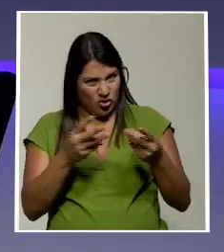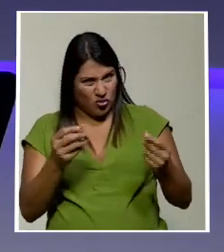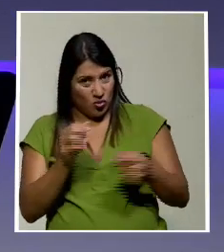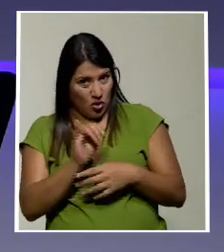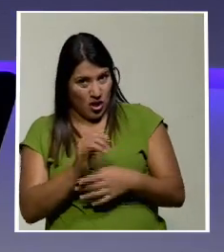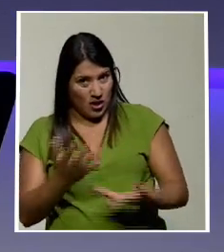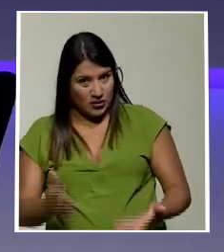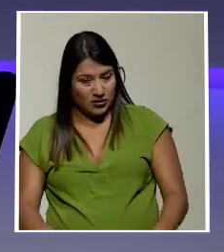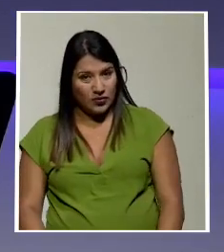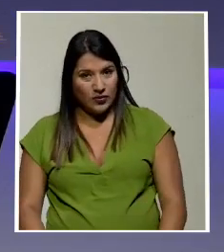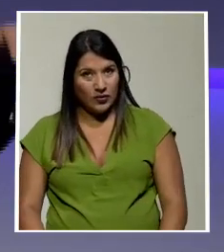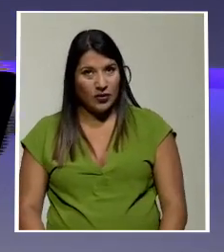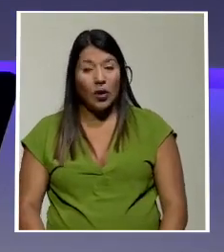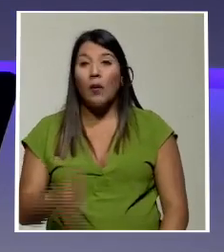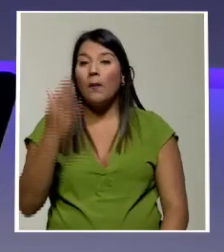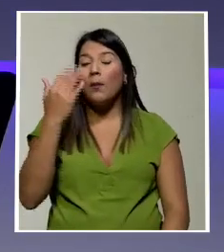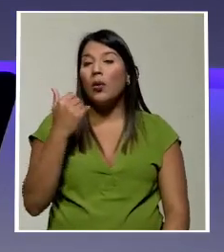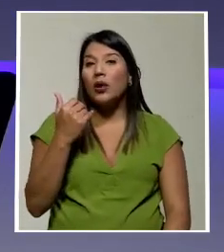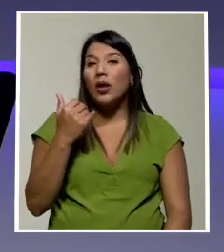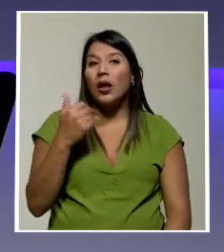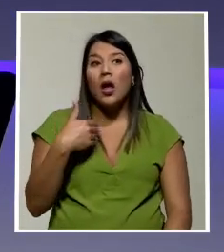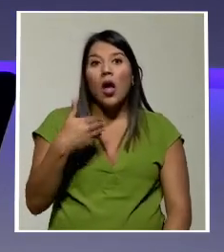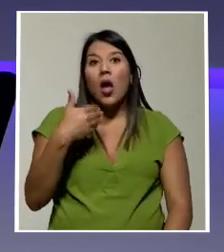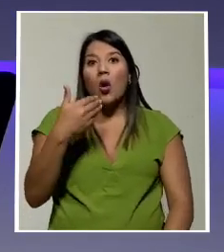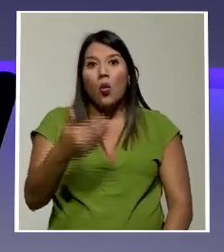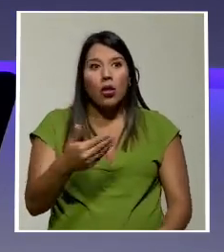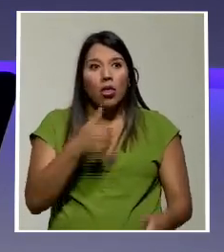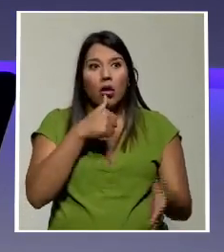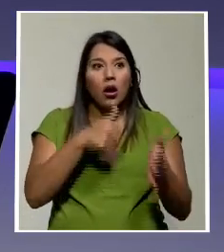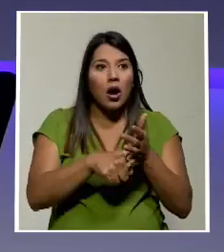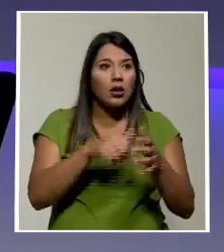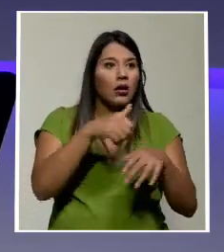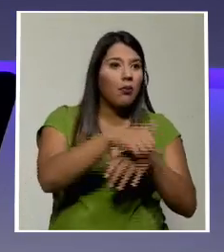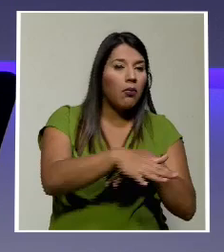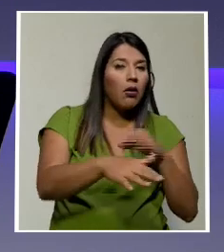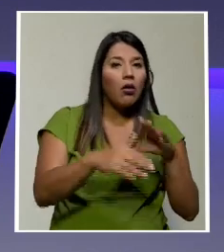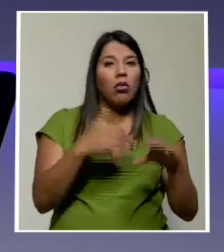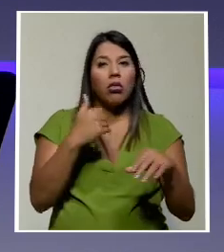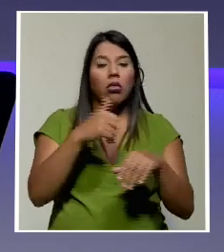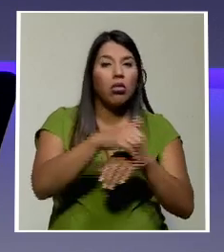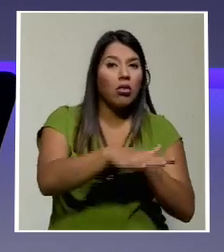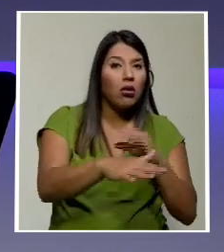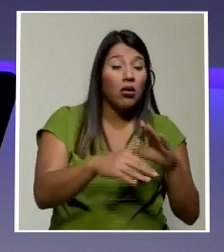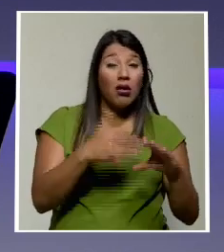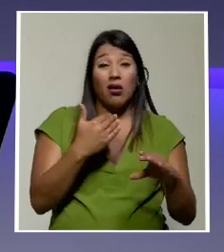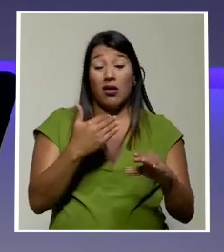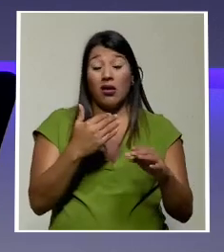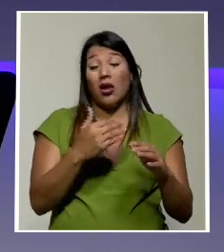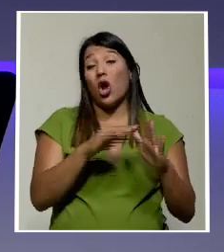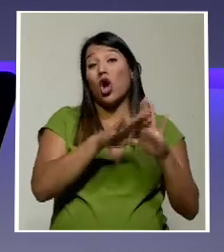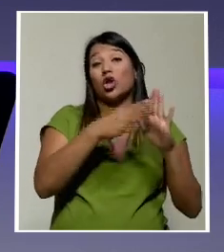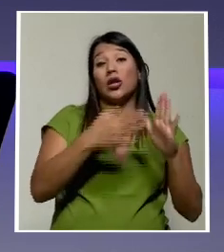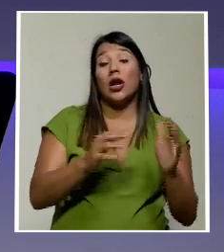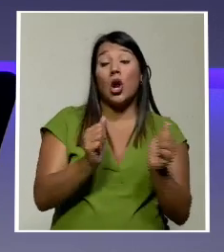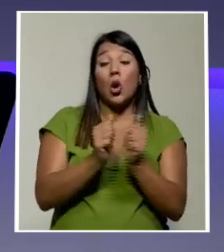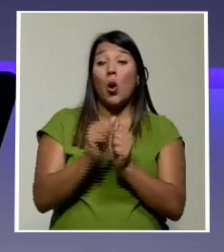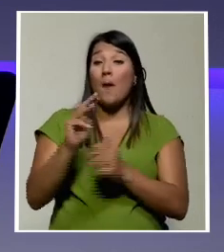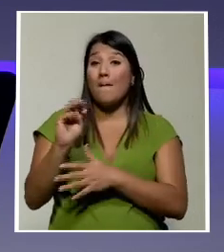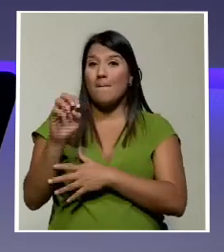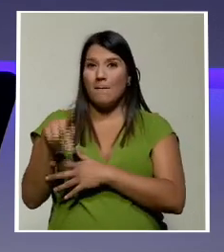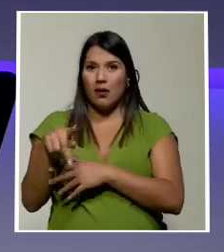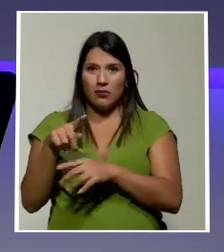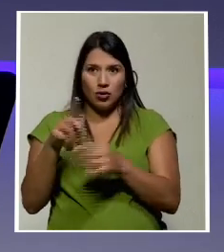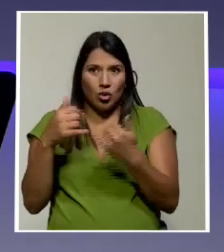Porque mientras van y vienen los memorándums entre la Contraloría y el Ministerio de Educación Pública, los chicos están